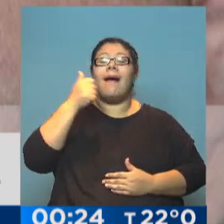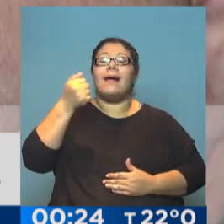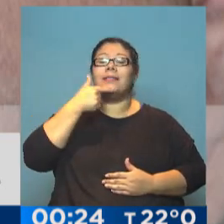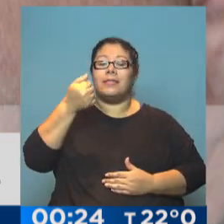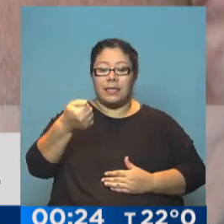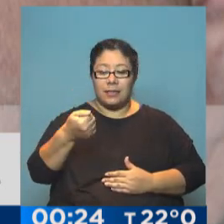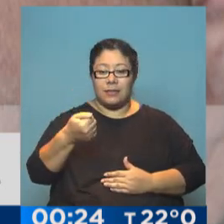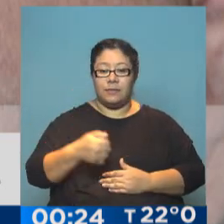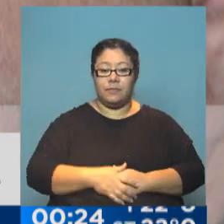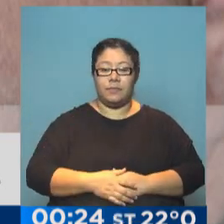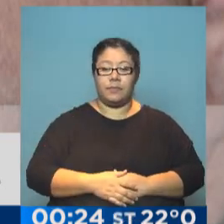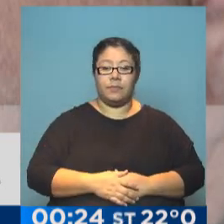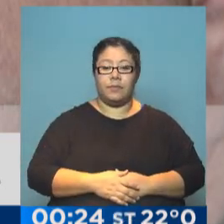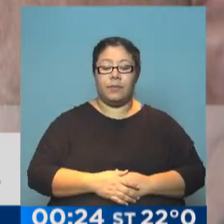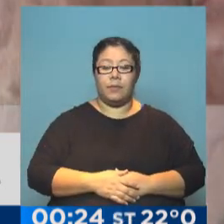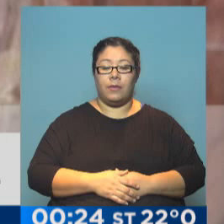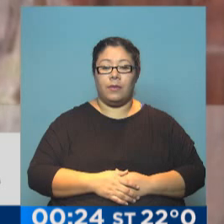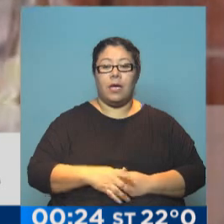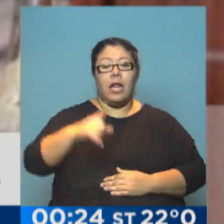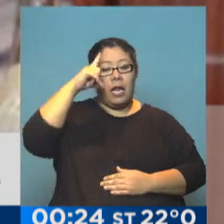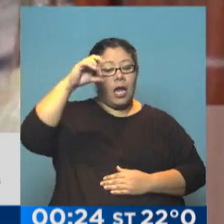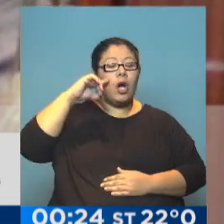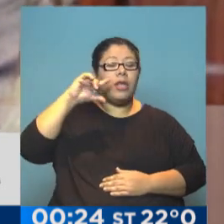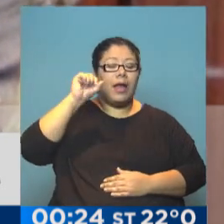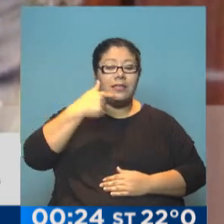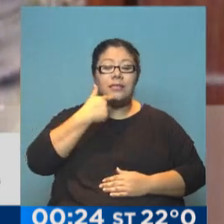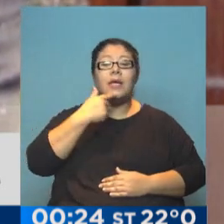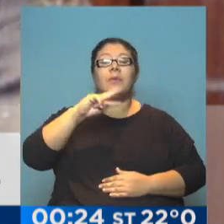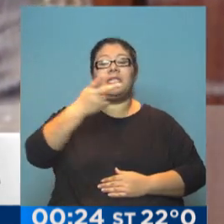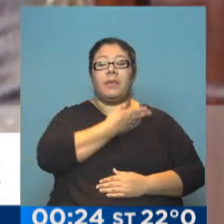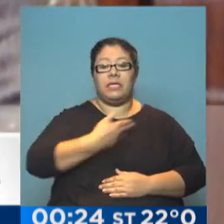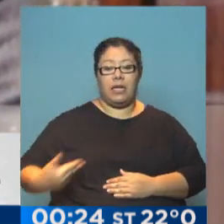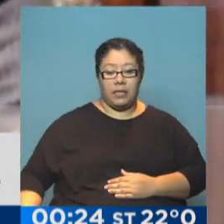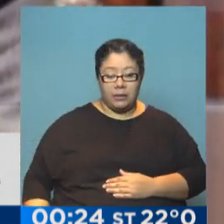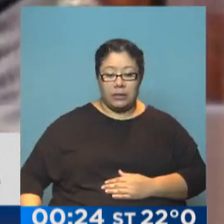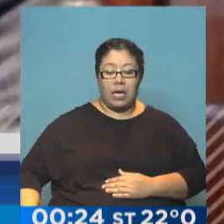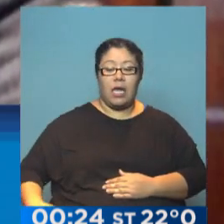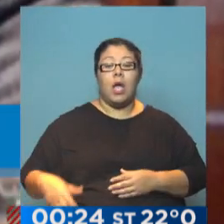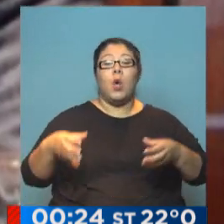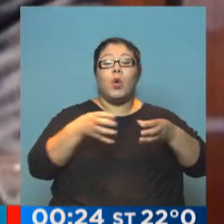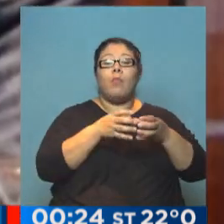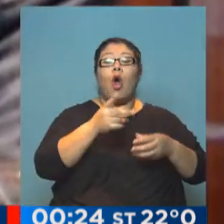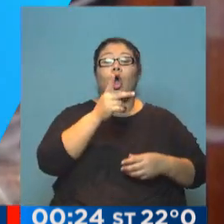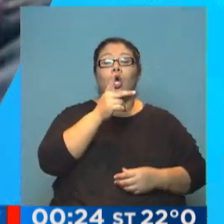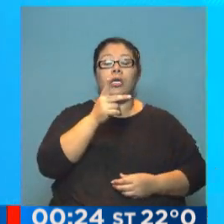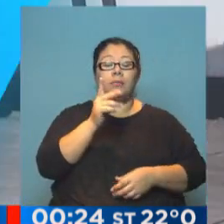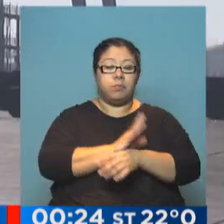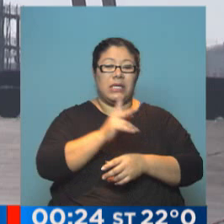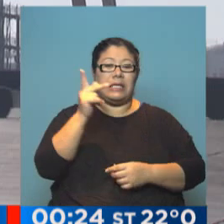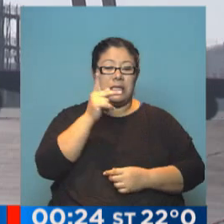juez federal de Bariloche, Leónidas Moldes, como vicepresidente. El kirchnerismo se abstuvo en la